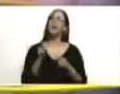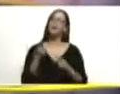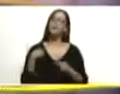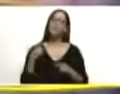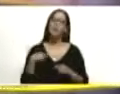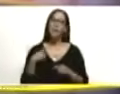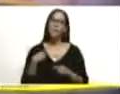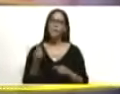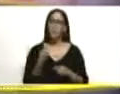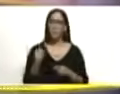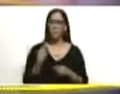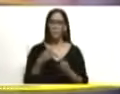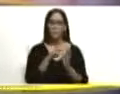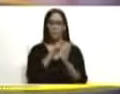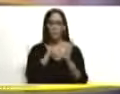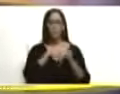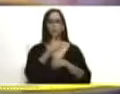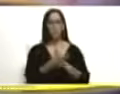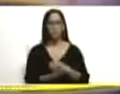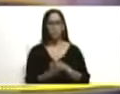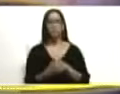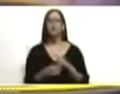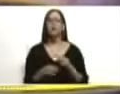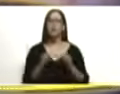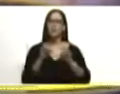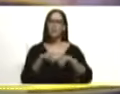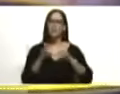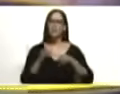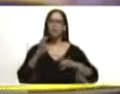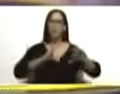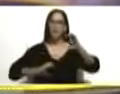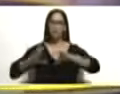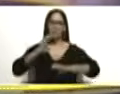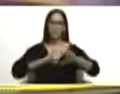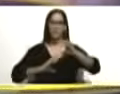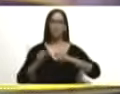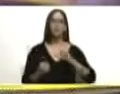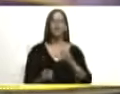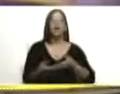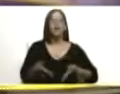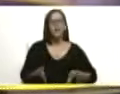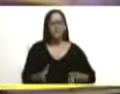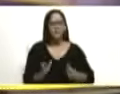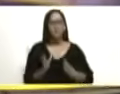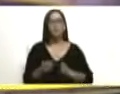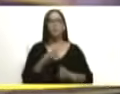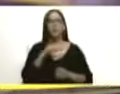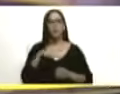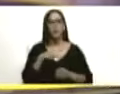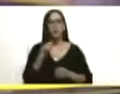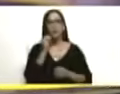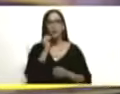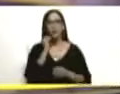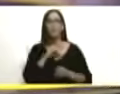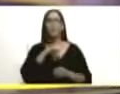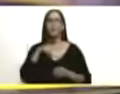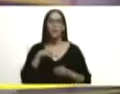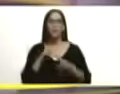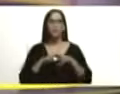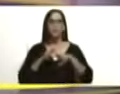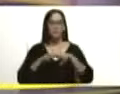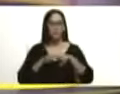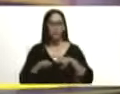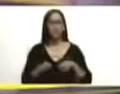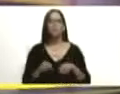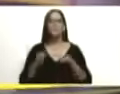tenemos como primer proyecto los semilleros científicos que han nacido para que nuestra juventud, para que los niños